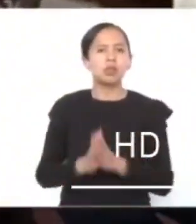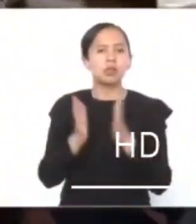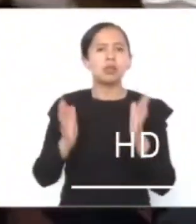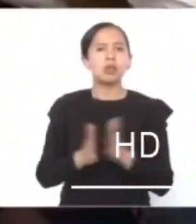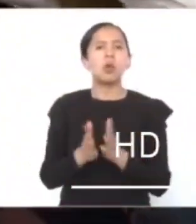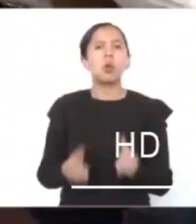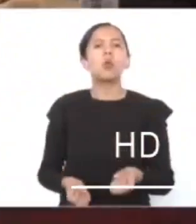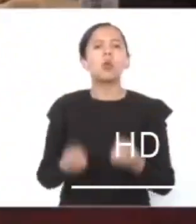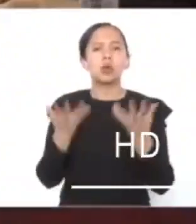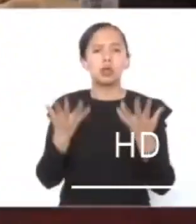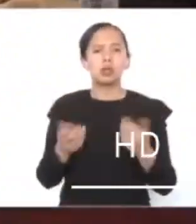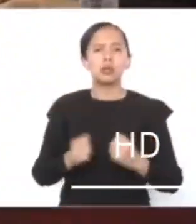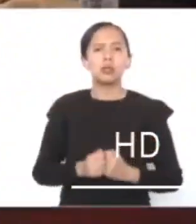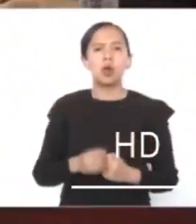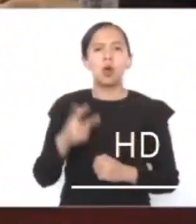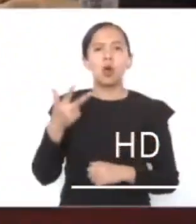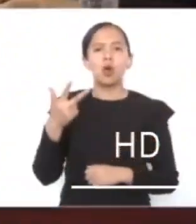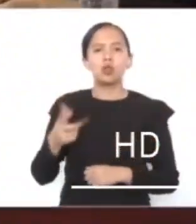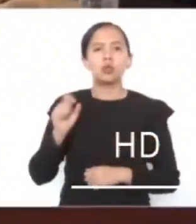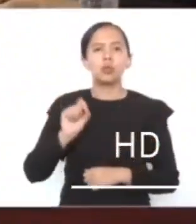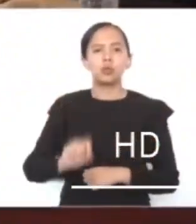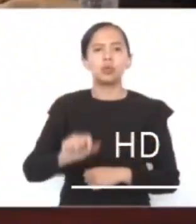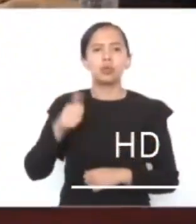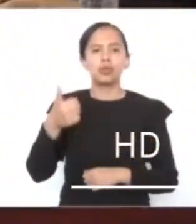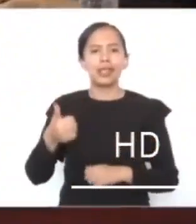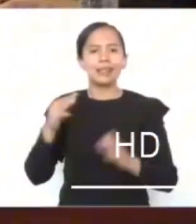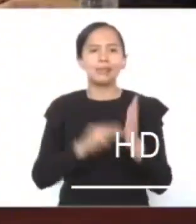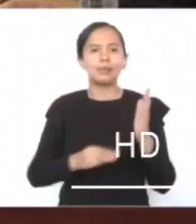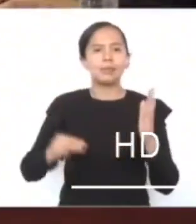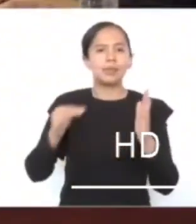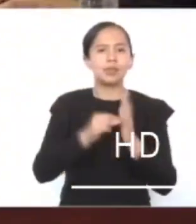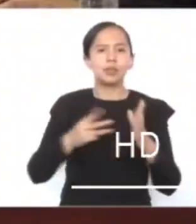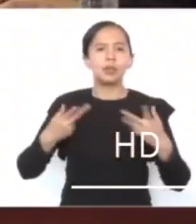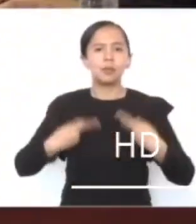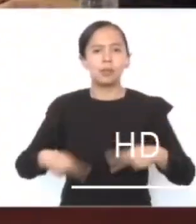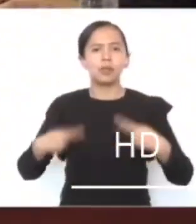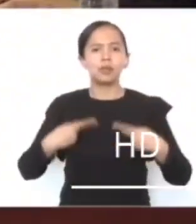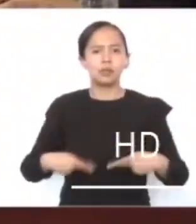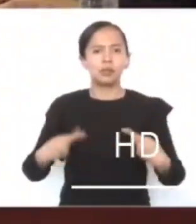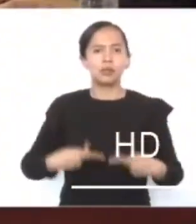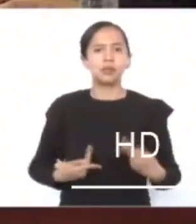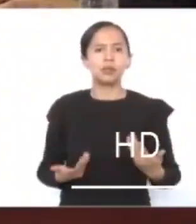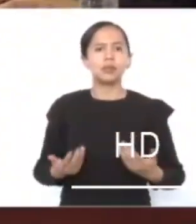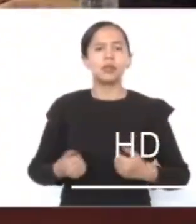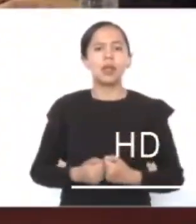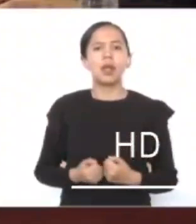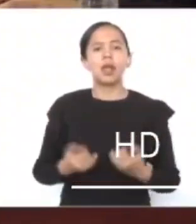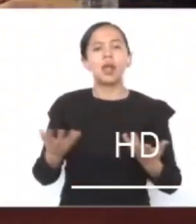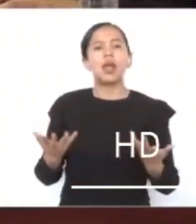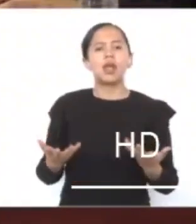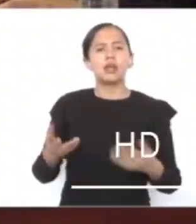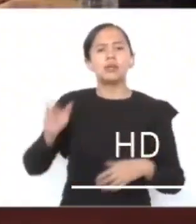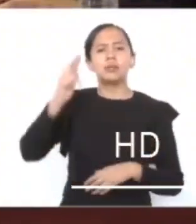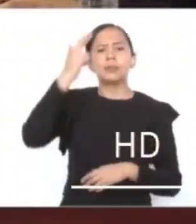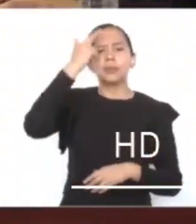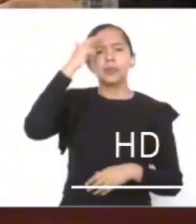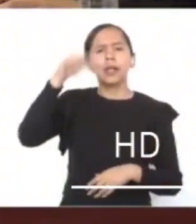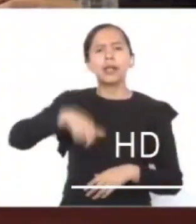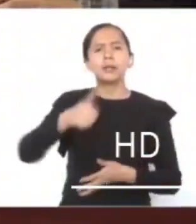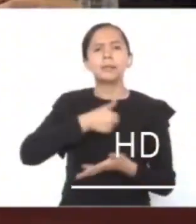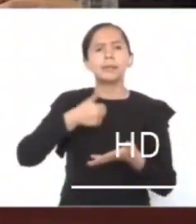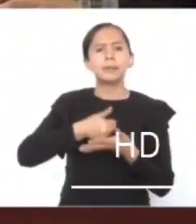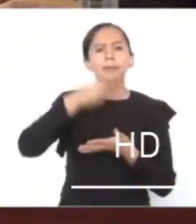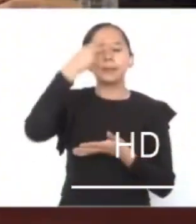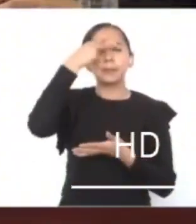la cifra de 8.6 millones de personas, tomando en cuenta la población que habita en la Ciudad de